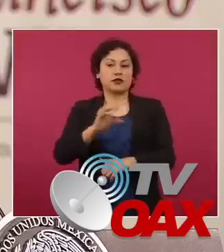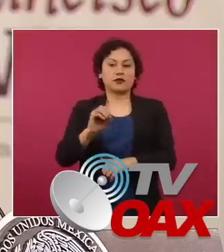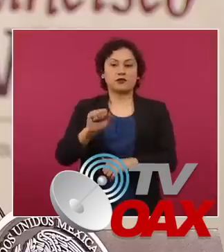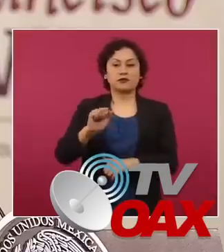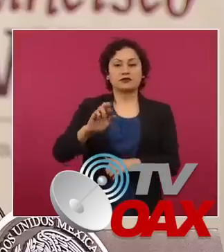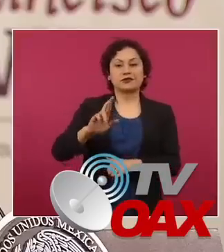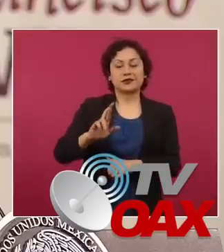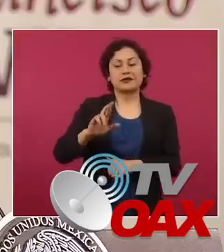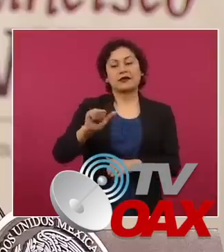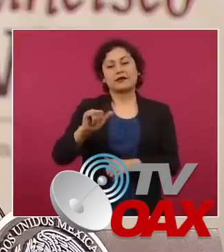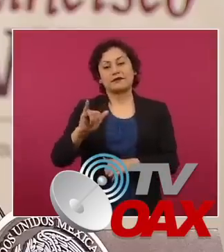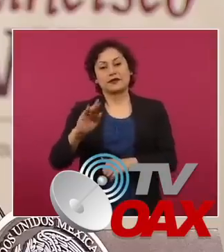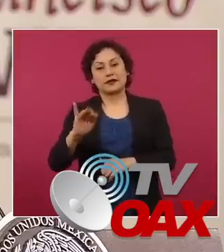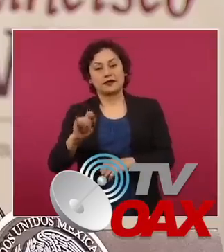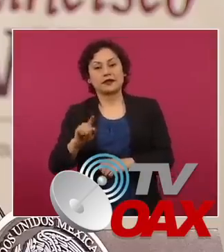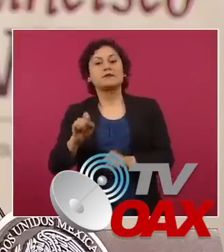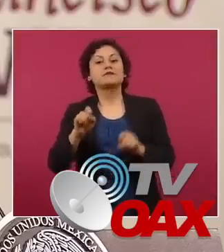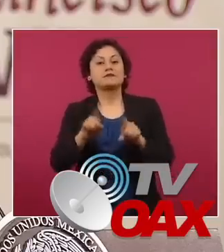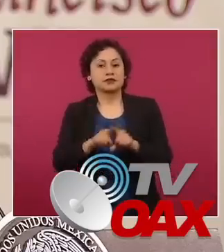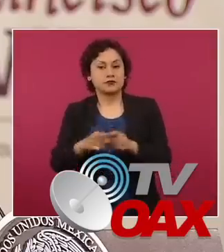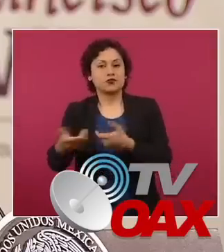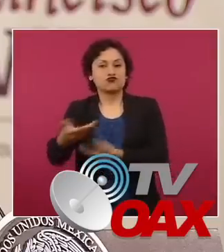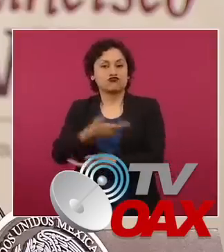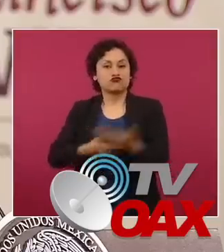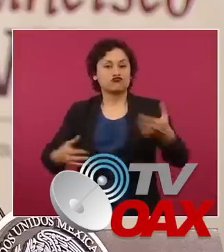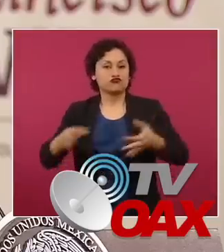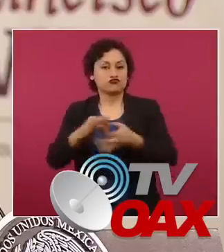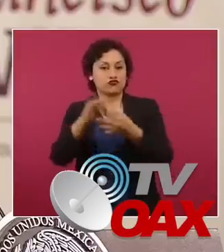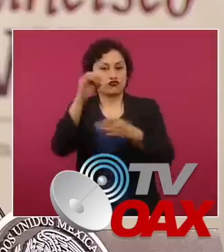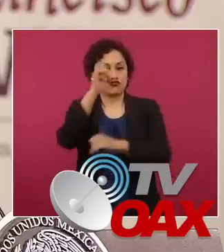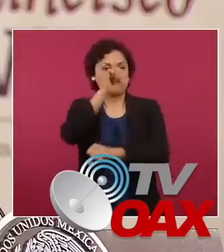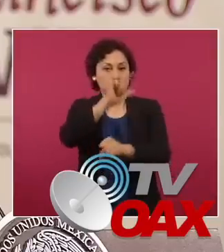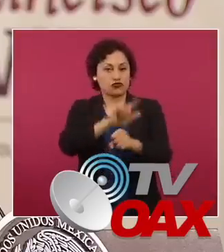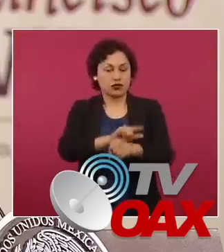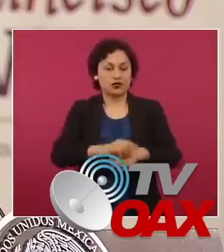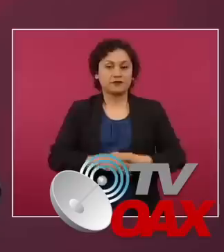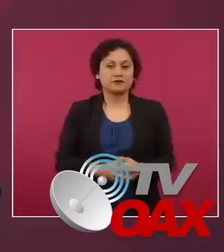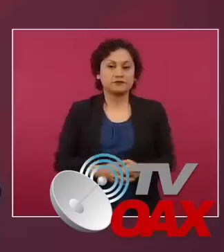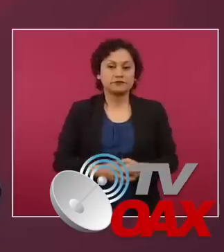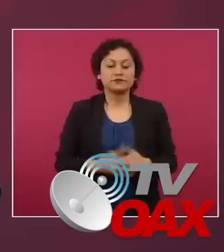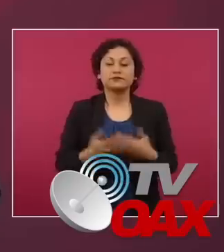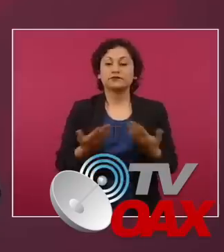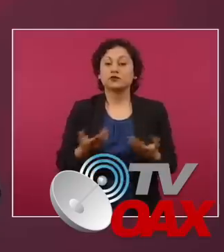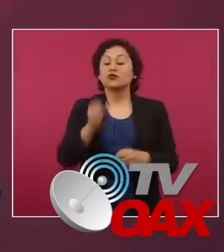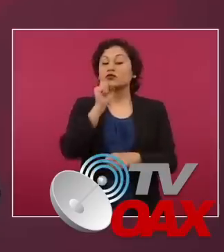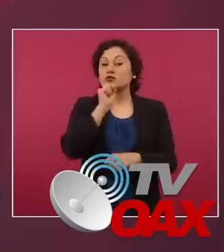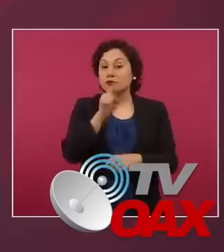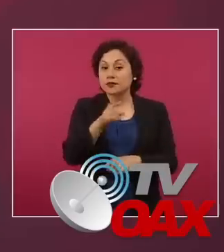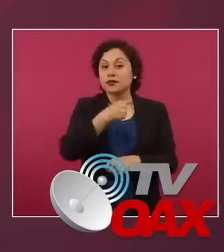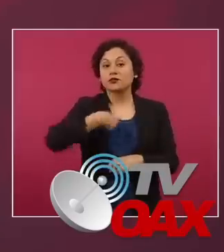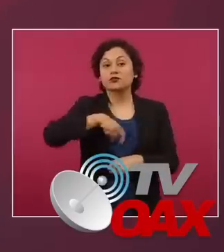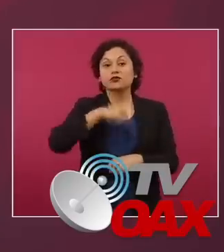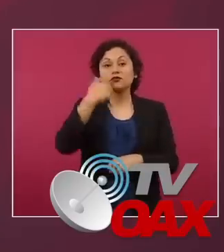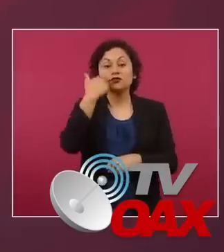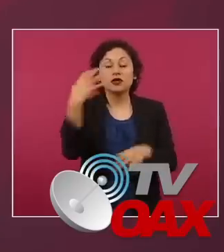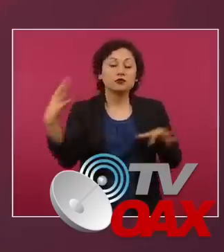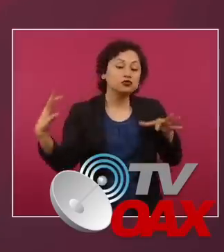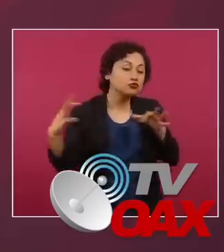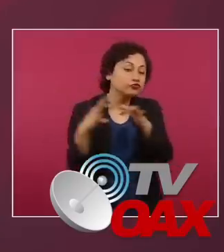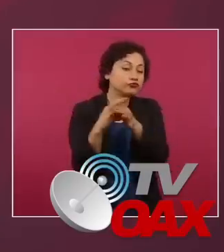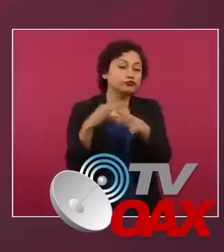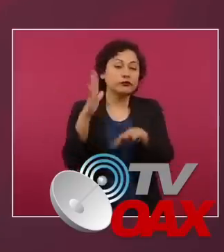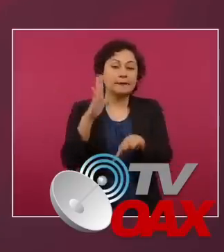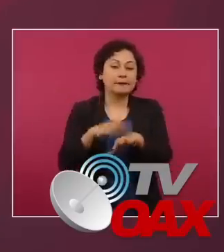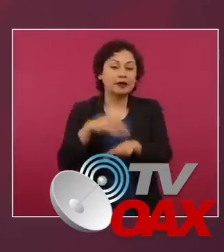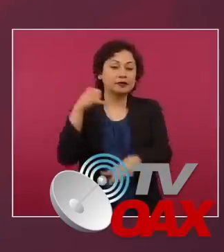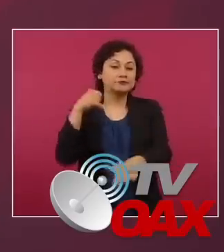reflejará también en nuestra cooperación cultural. Esperamos también reforzar aún más nuestra colaboración en el